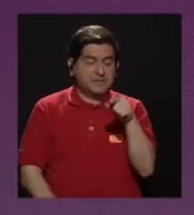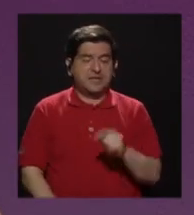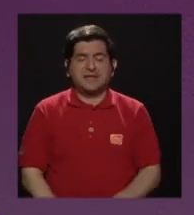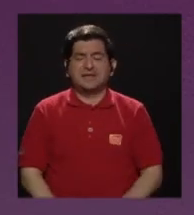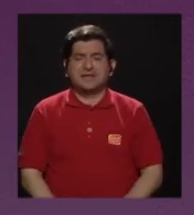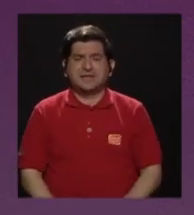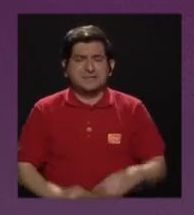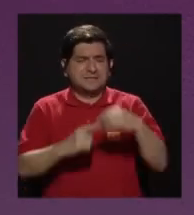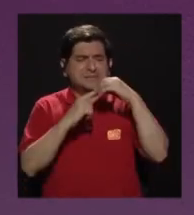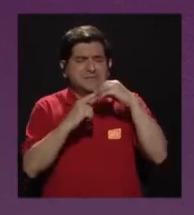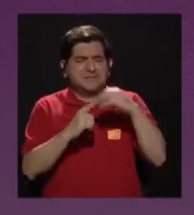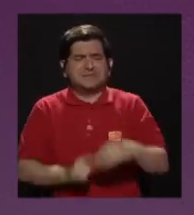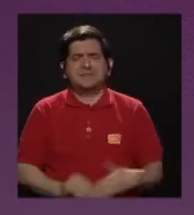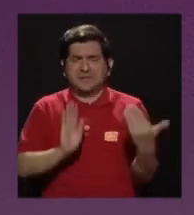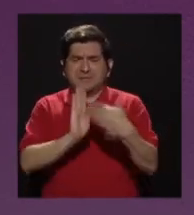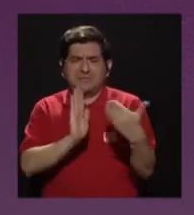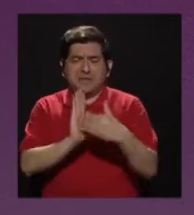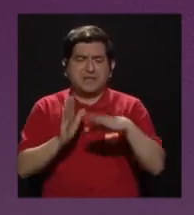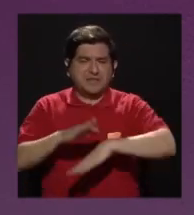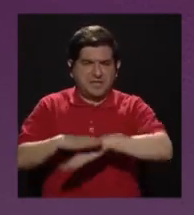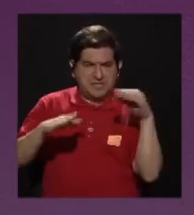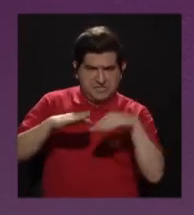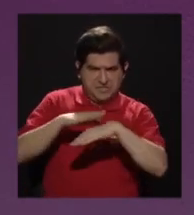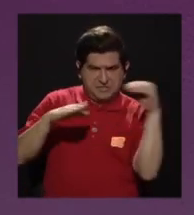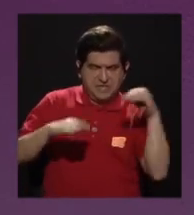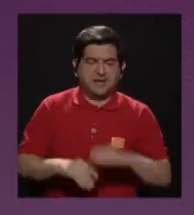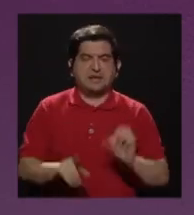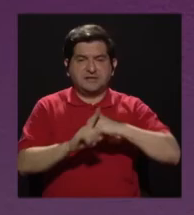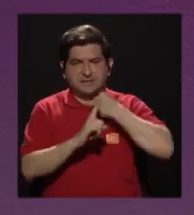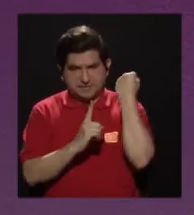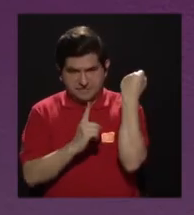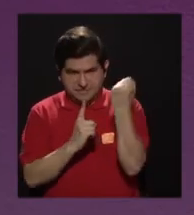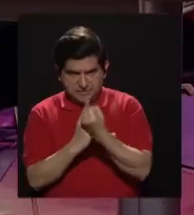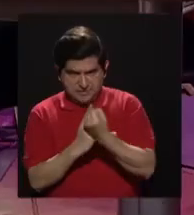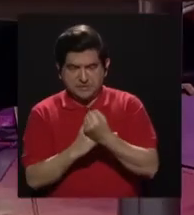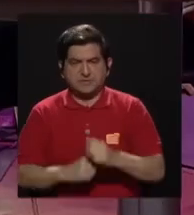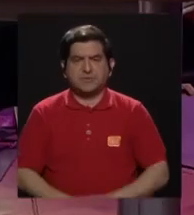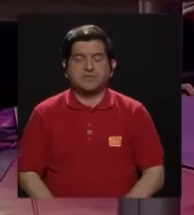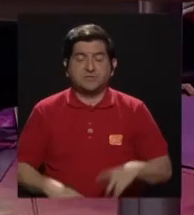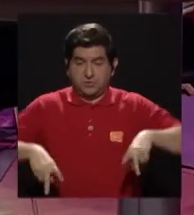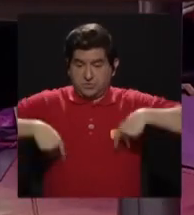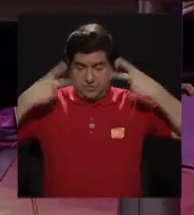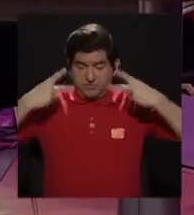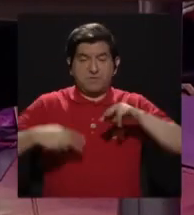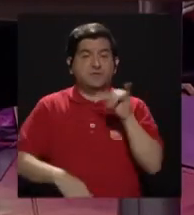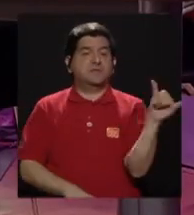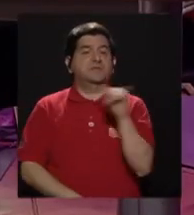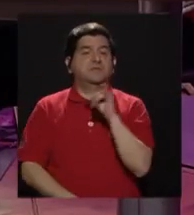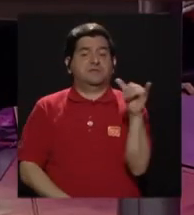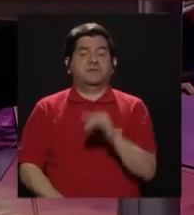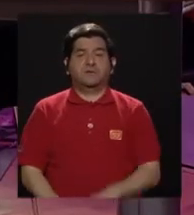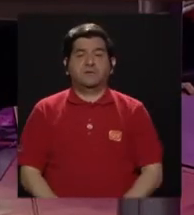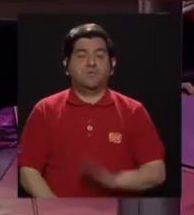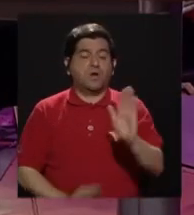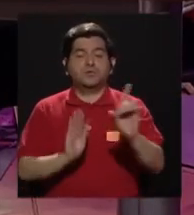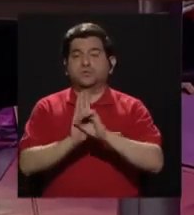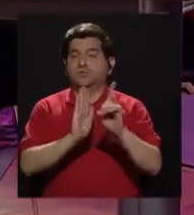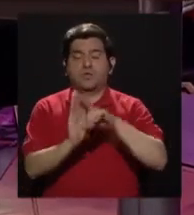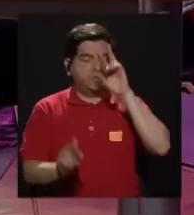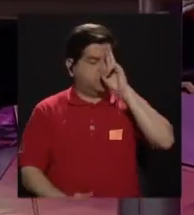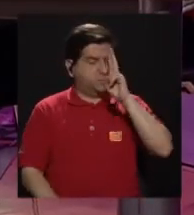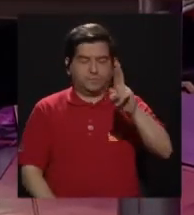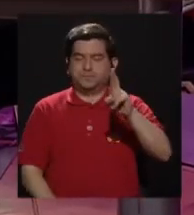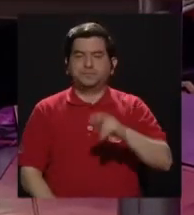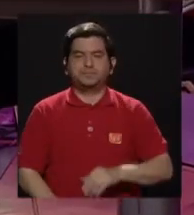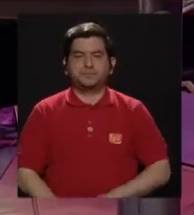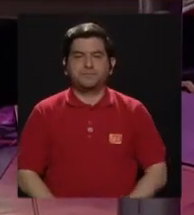más vulneradas y excluidas, no solo de las condiciones para la vida, sino también de sus derechos.